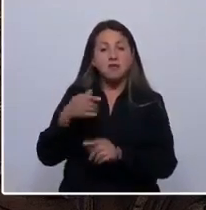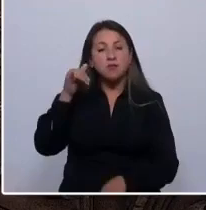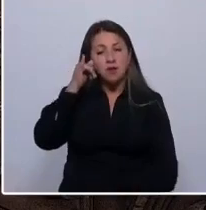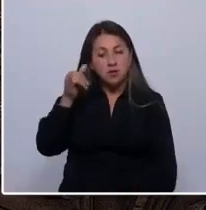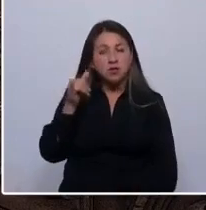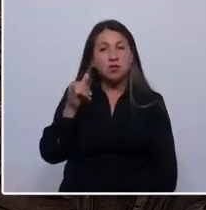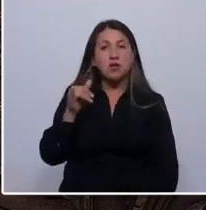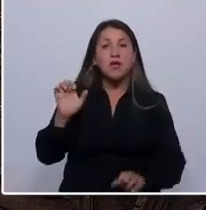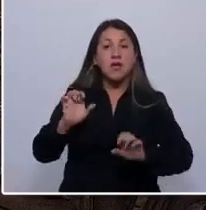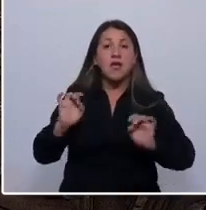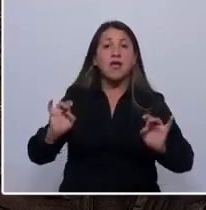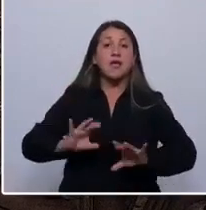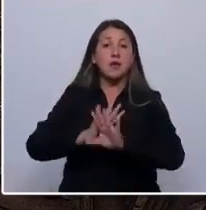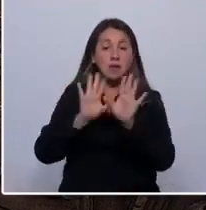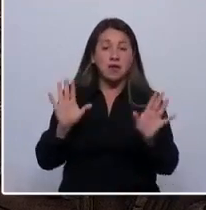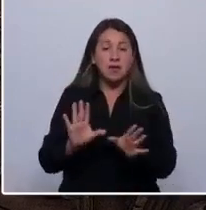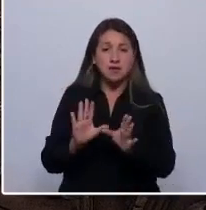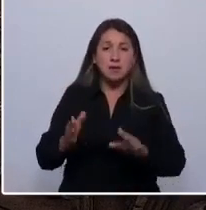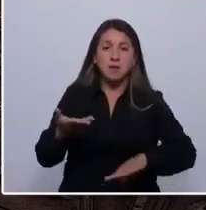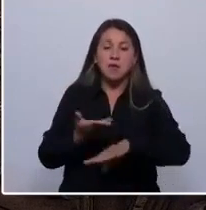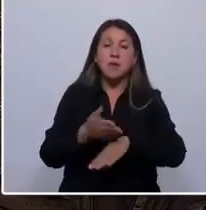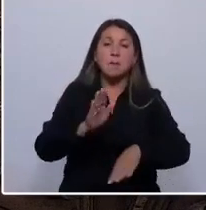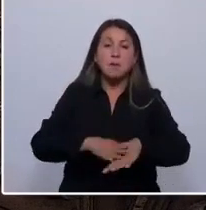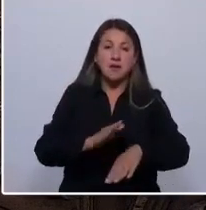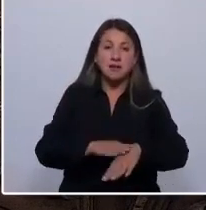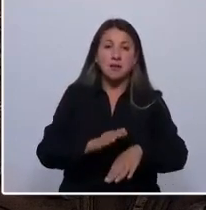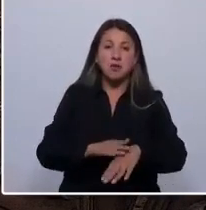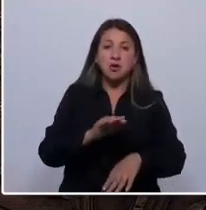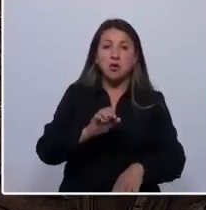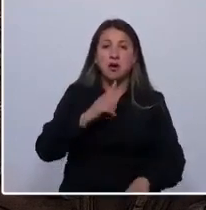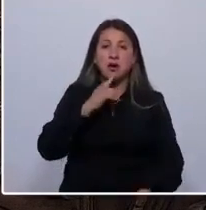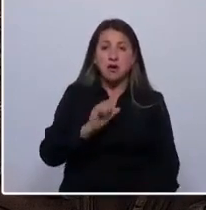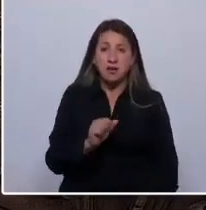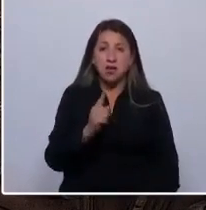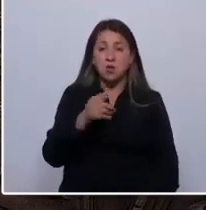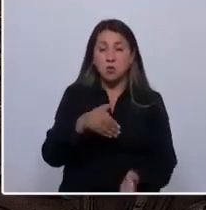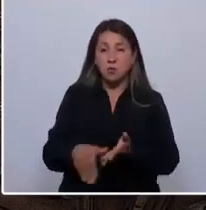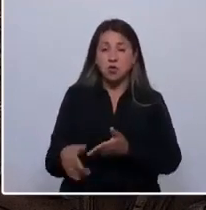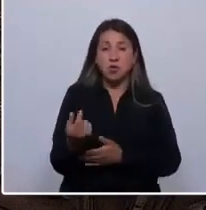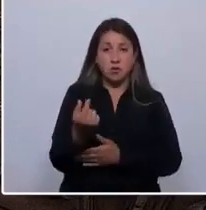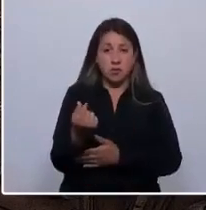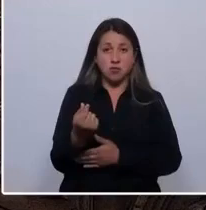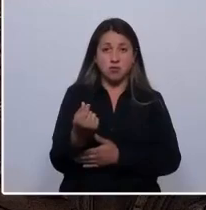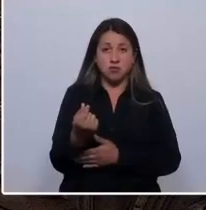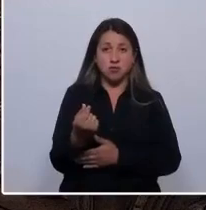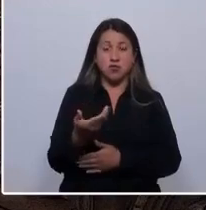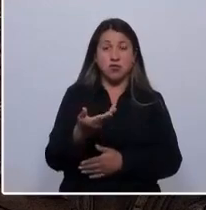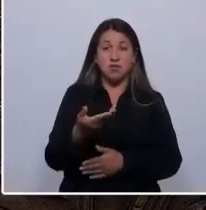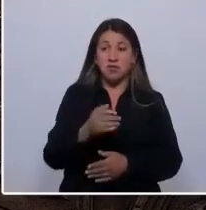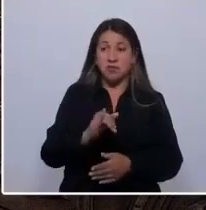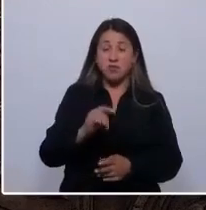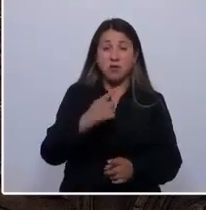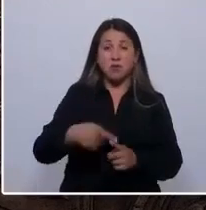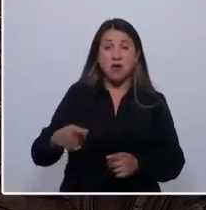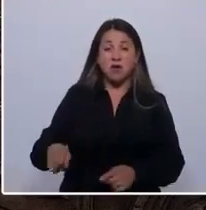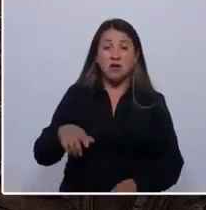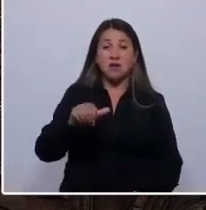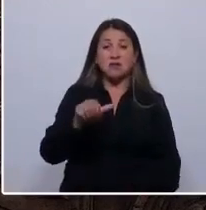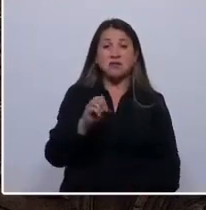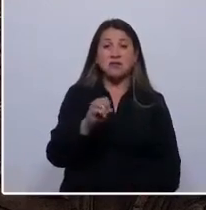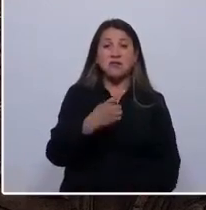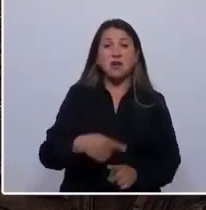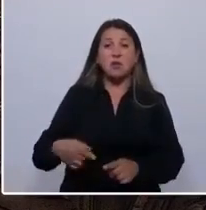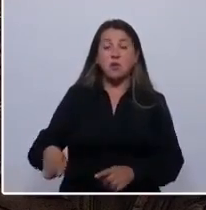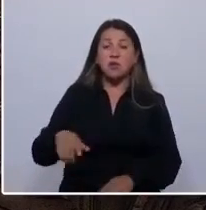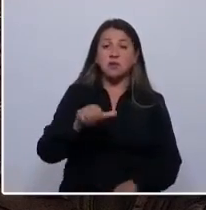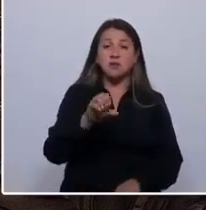Por una emergencia pedí un préstamo en renta vitalicias de 1 millón de pesos y terminé pagando 60 cuotas de